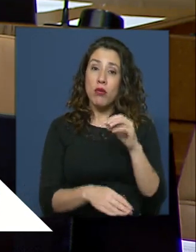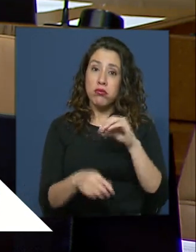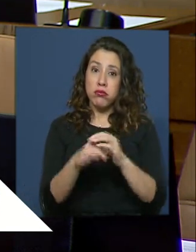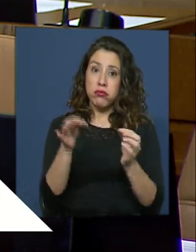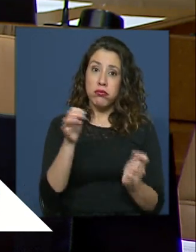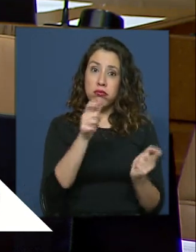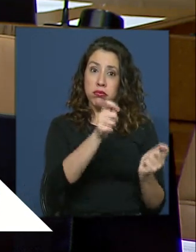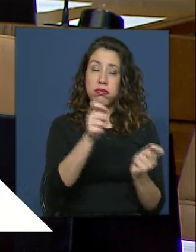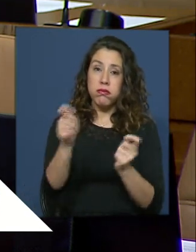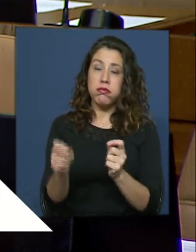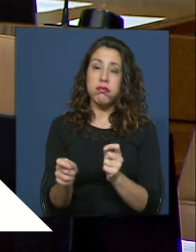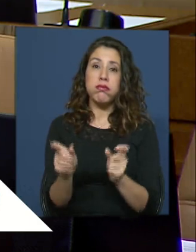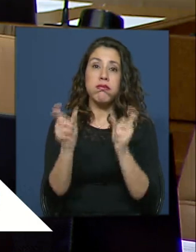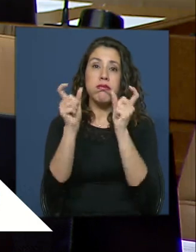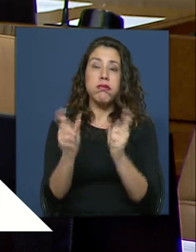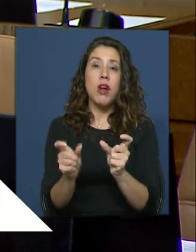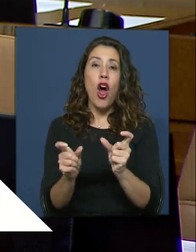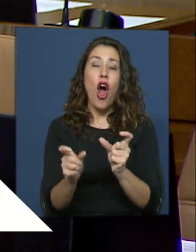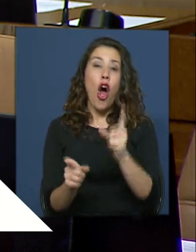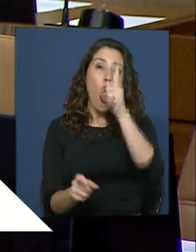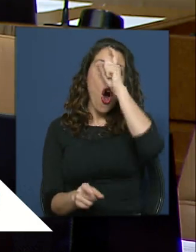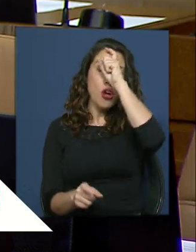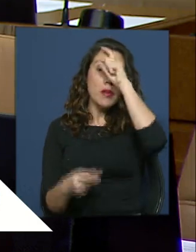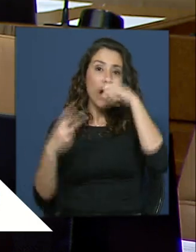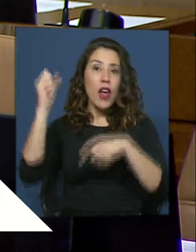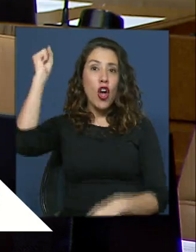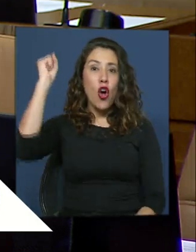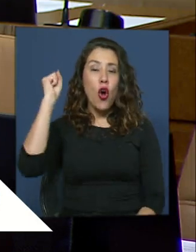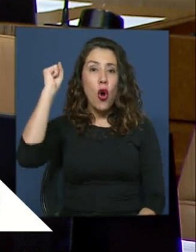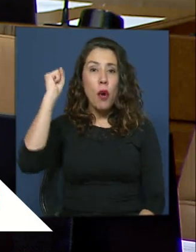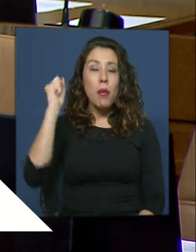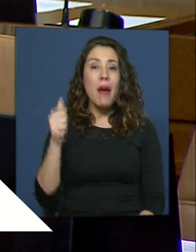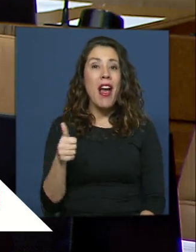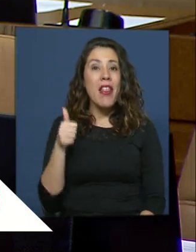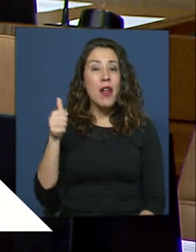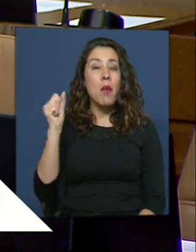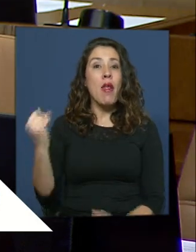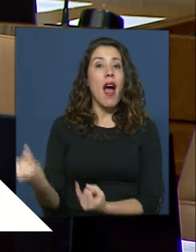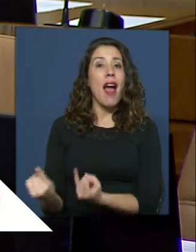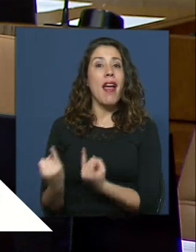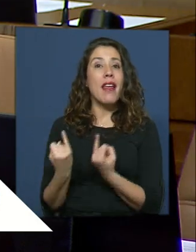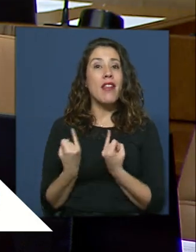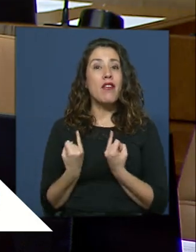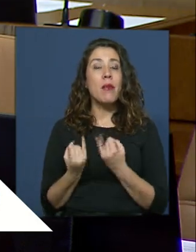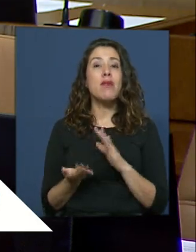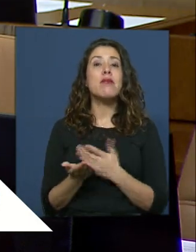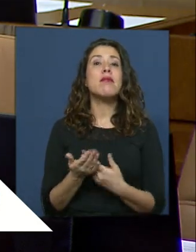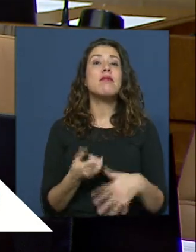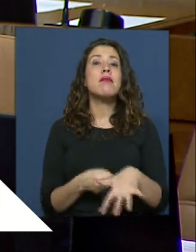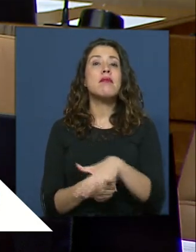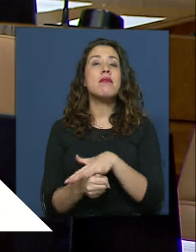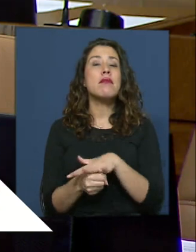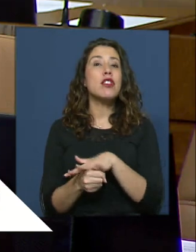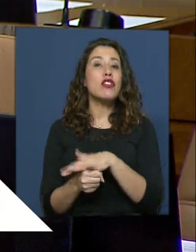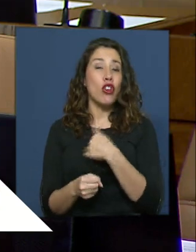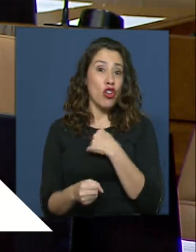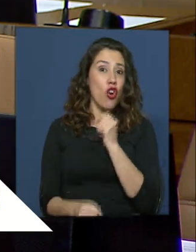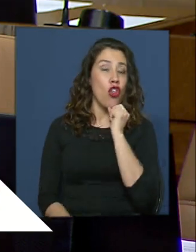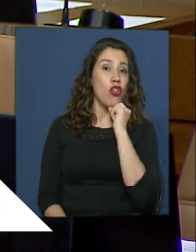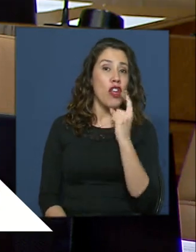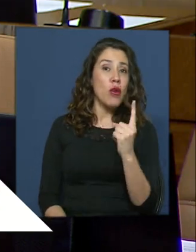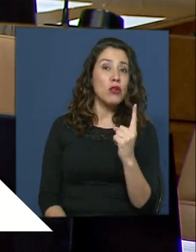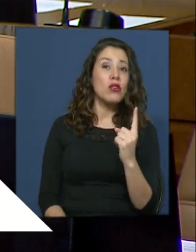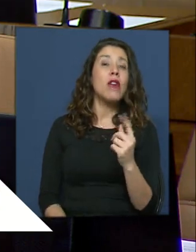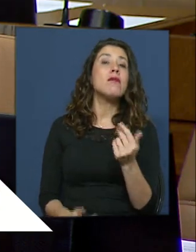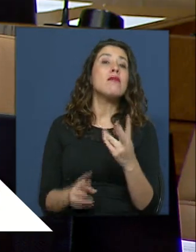de fiscalización al Hospital Regional de Copiapó a fin de que su director pueda informar respecto de la situación que se denuncia, medidas